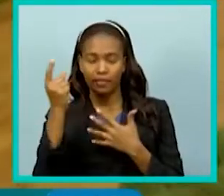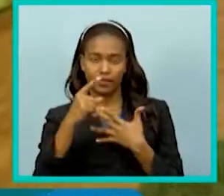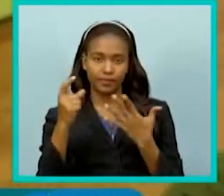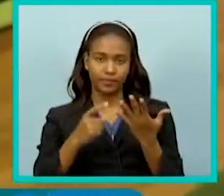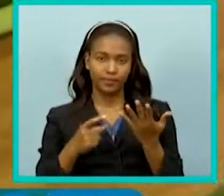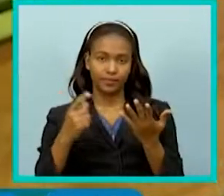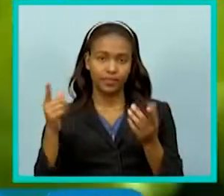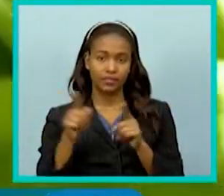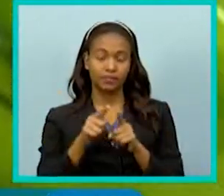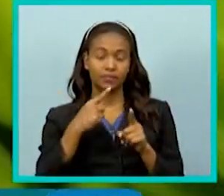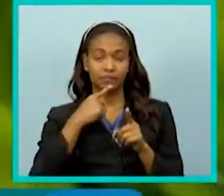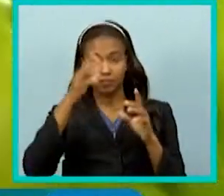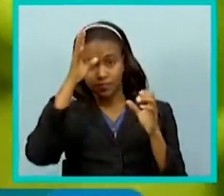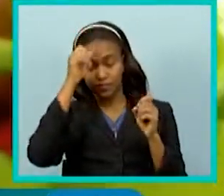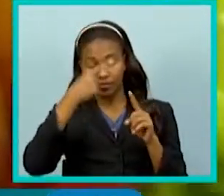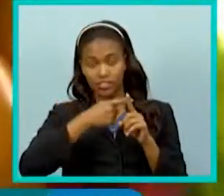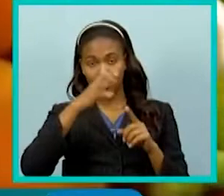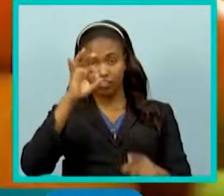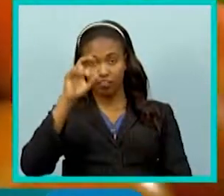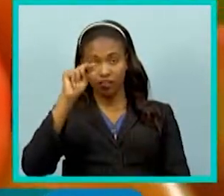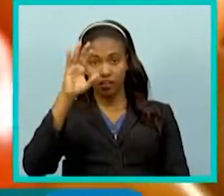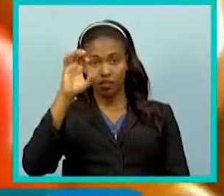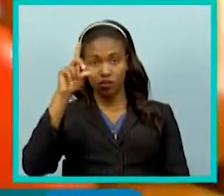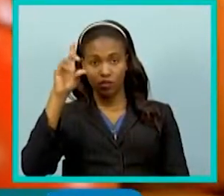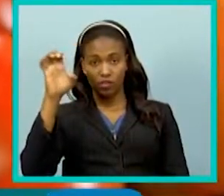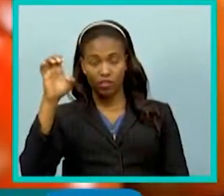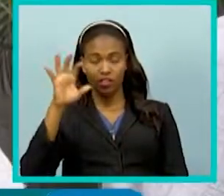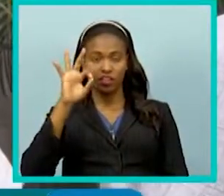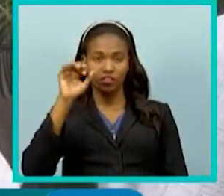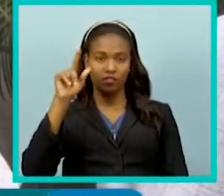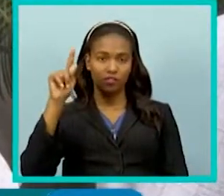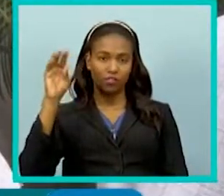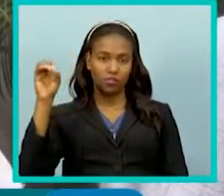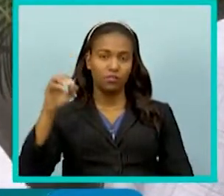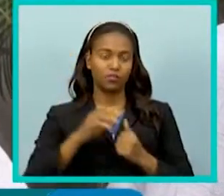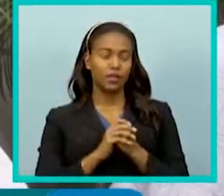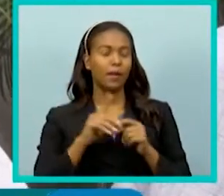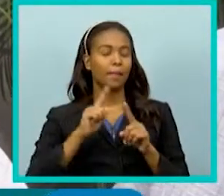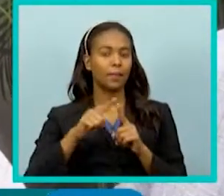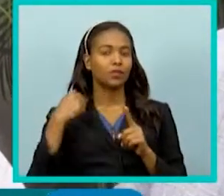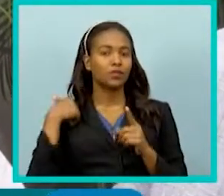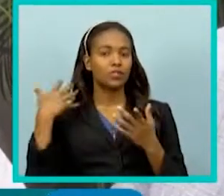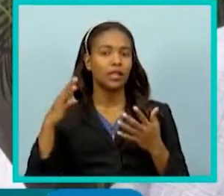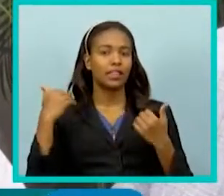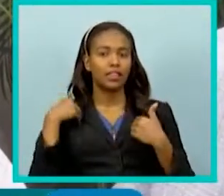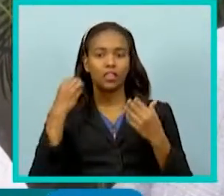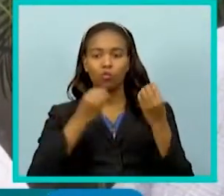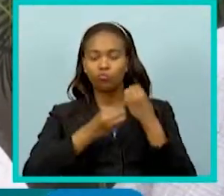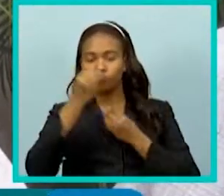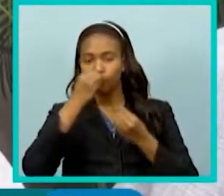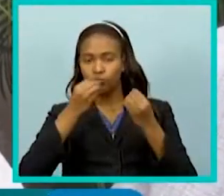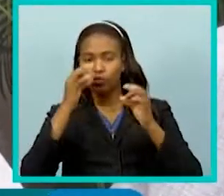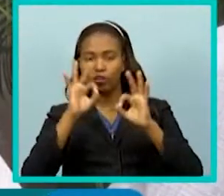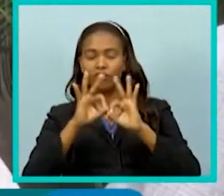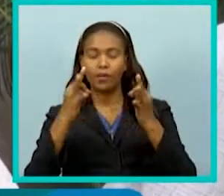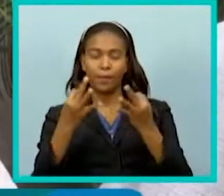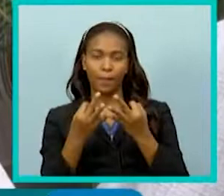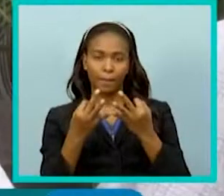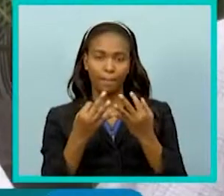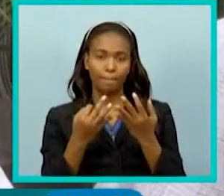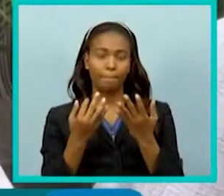aseguró el presidente de fenacodett Fausto figuereo pero sí tenemos una canasta familiar